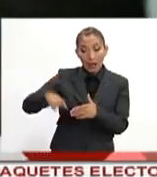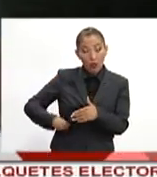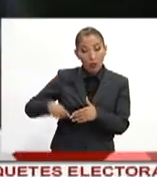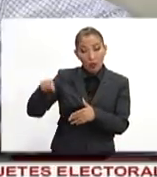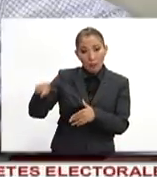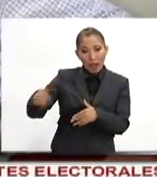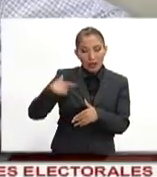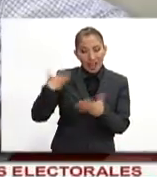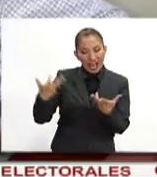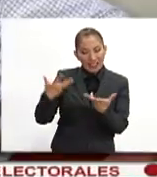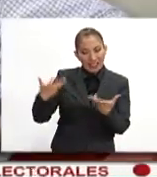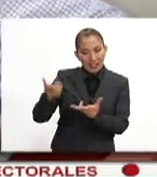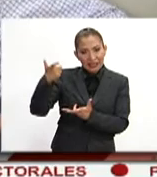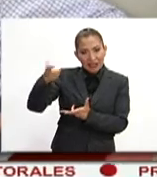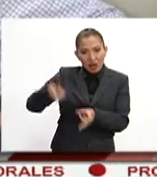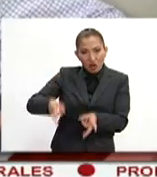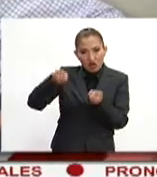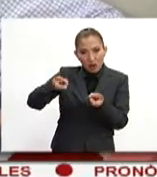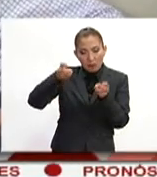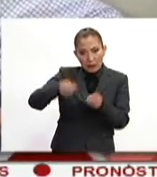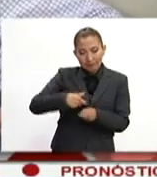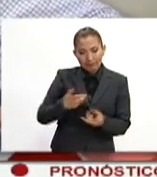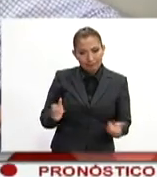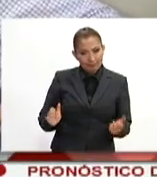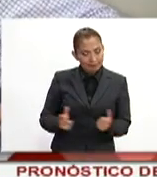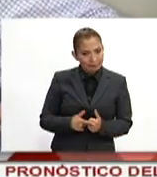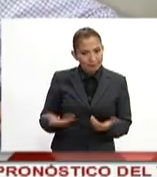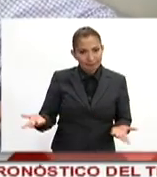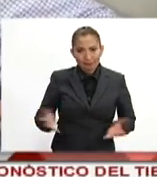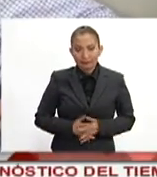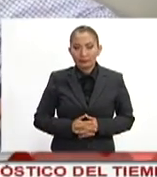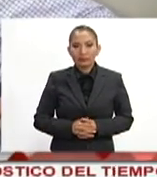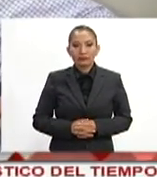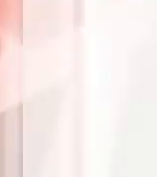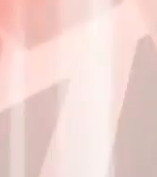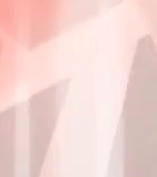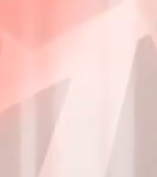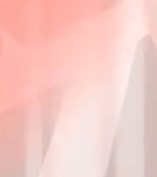acusado de operaciones de recursos con procedencia ilícita.